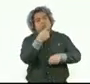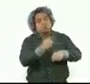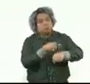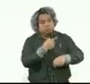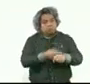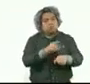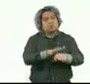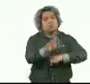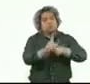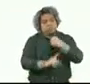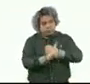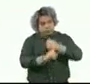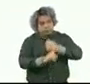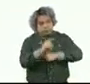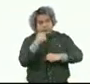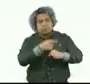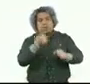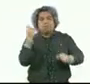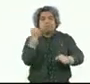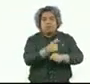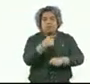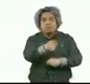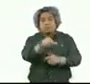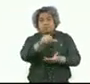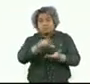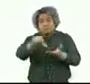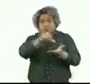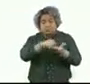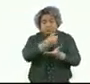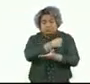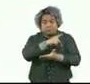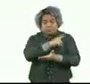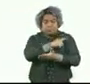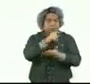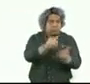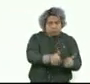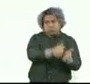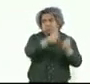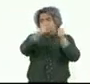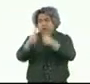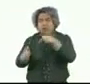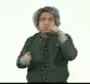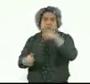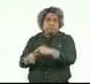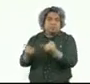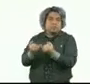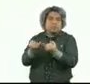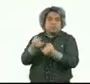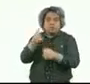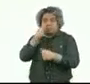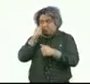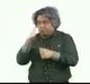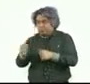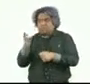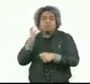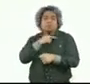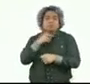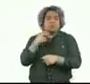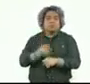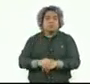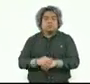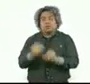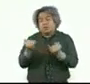pero ingresa a los centros de salud, a los programas de atención médica, atención oportuna, y también a